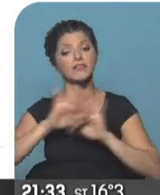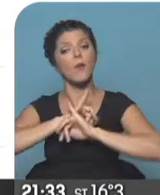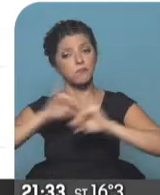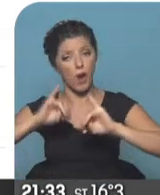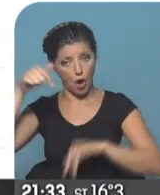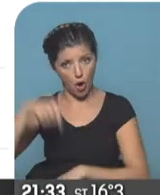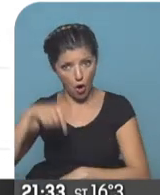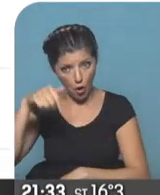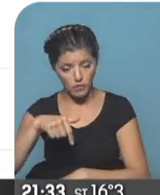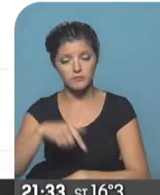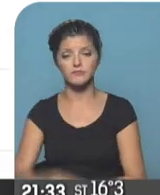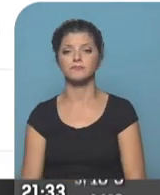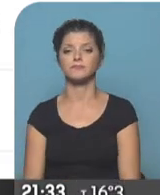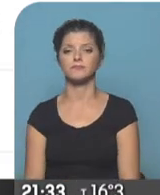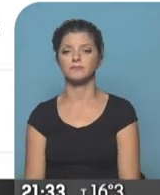ya, Argentina-Perú.